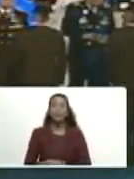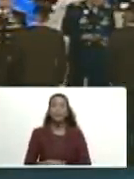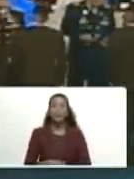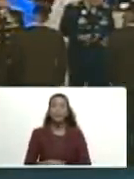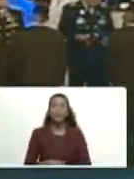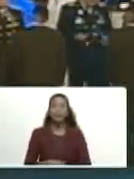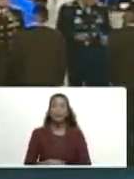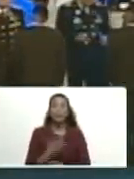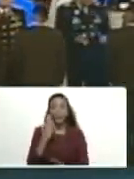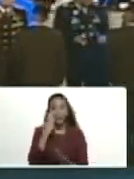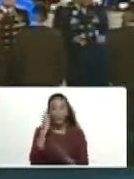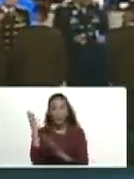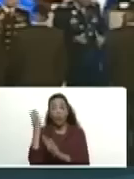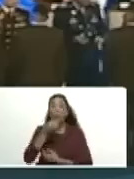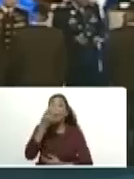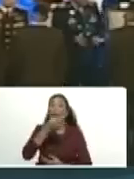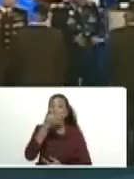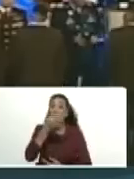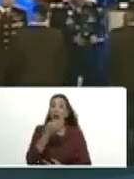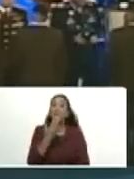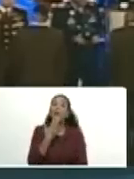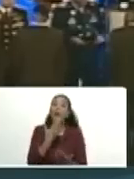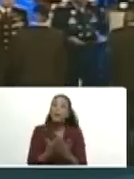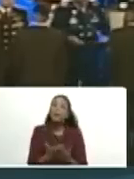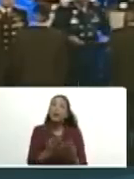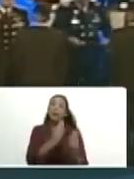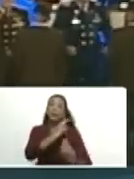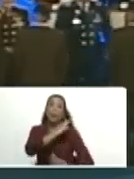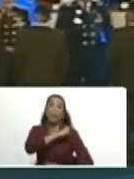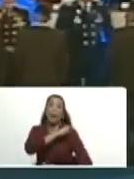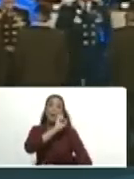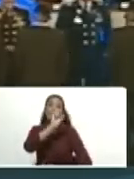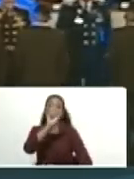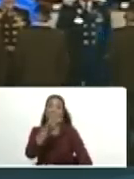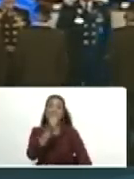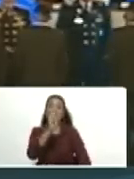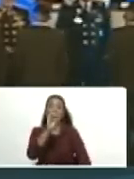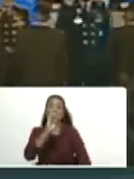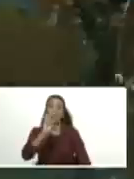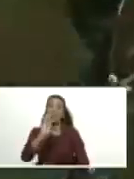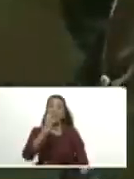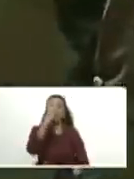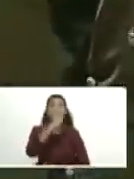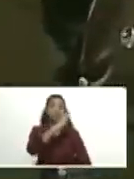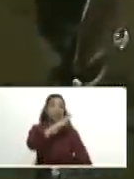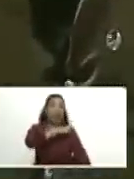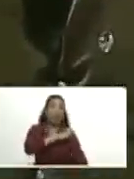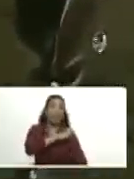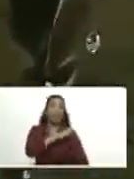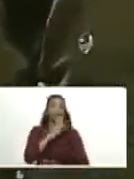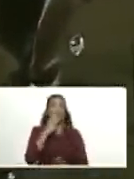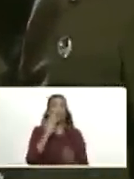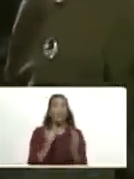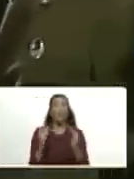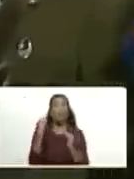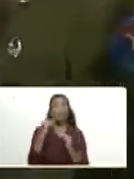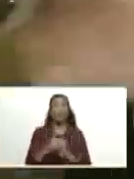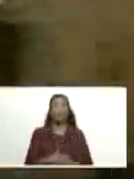Buenas tardes, mi comandante en jefe. Permiso para recibir la jerarquía de sargento mayor de tercera de la Fuerza Armada Nacional Bolivariana.